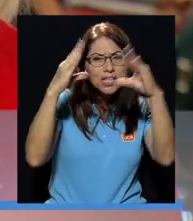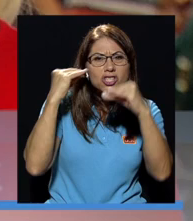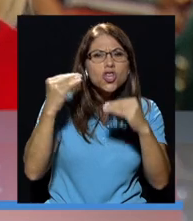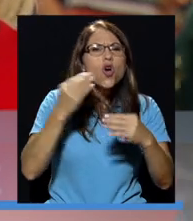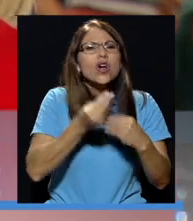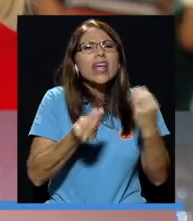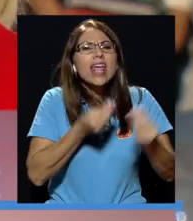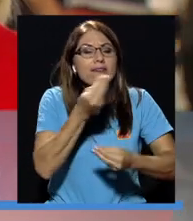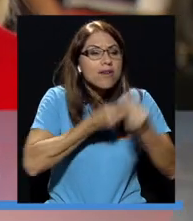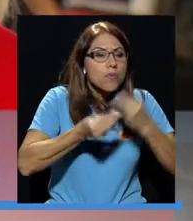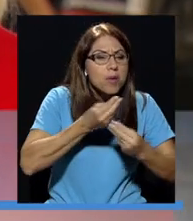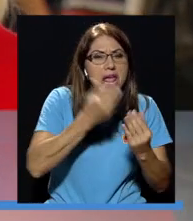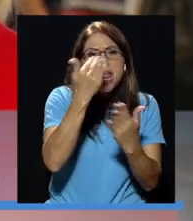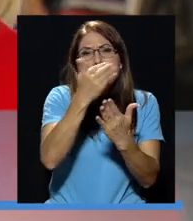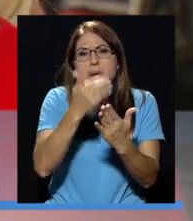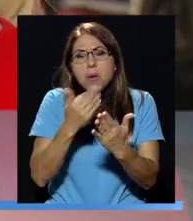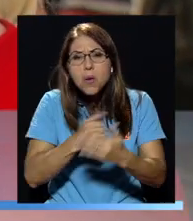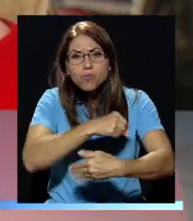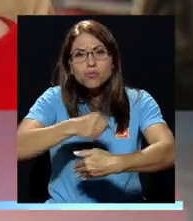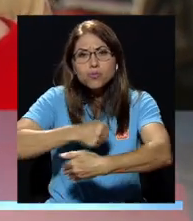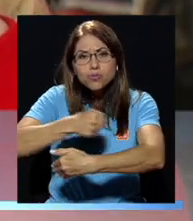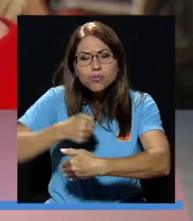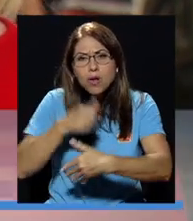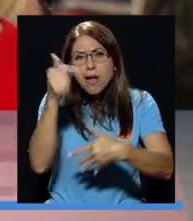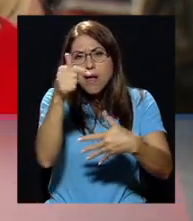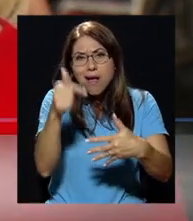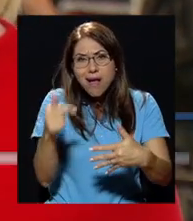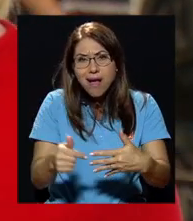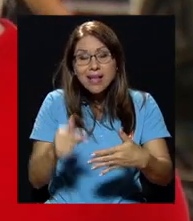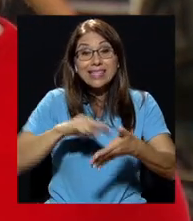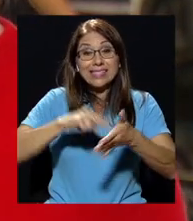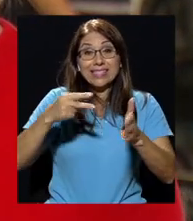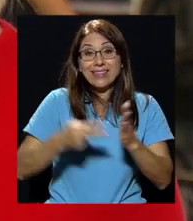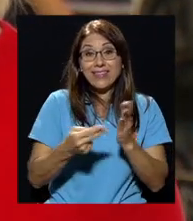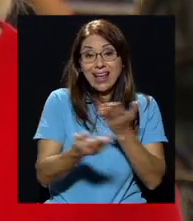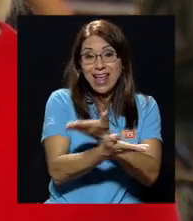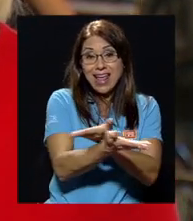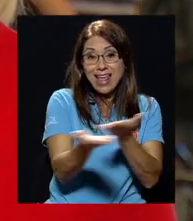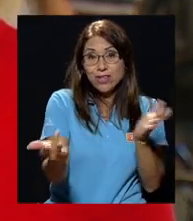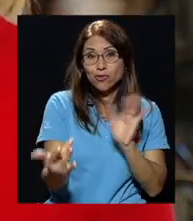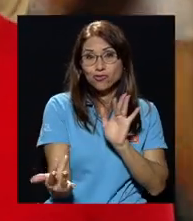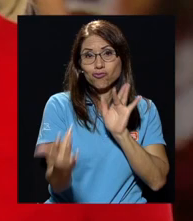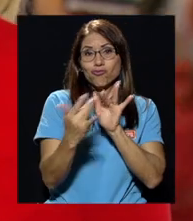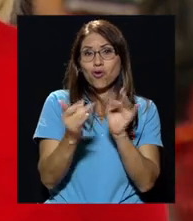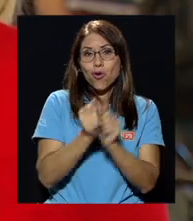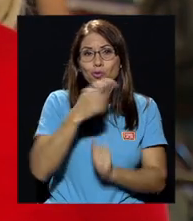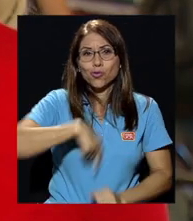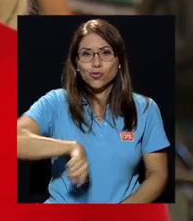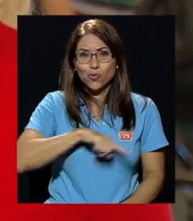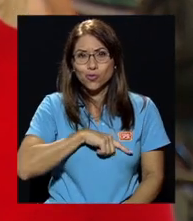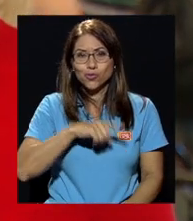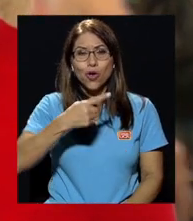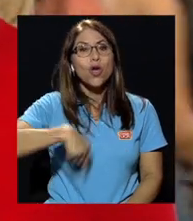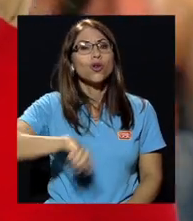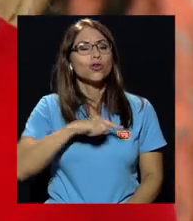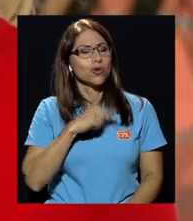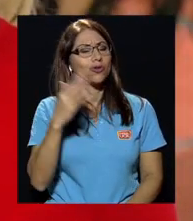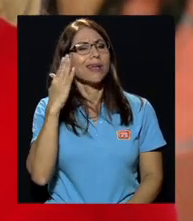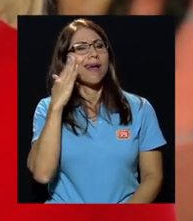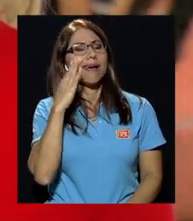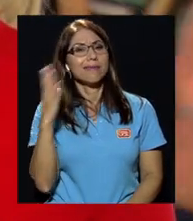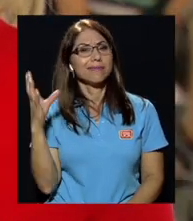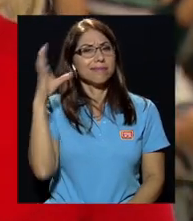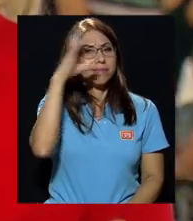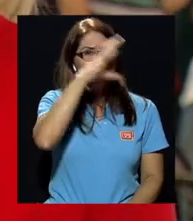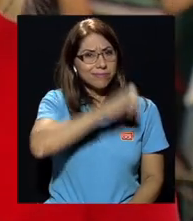van a encontrar, van a ser también un canal con nosotros para nosotros poder conocer si se están